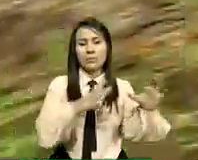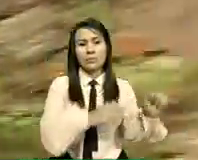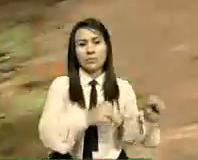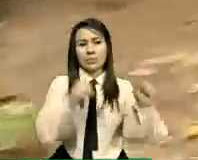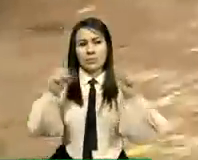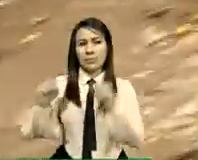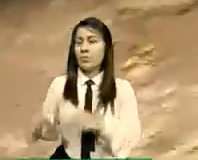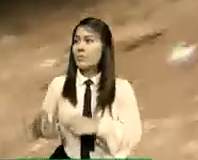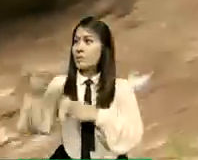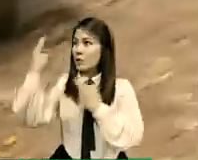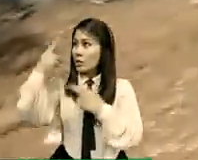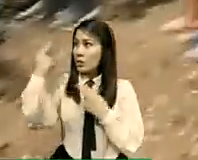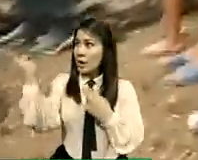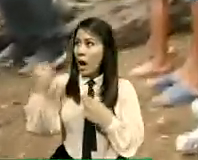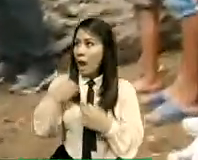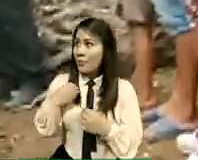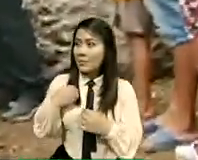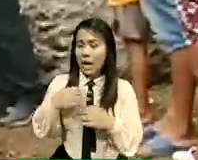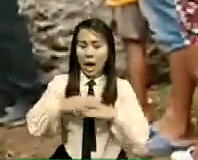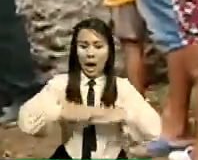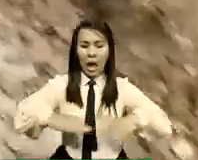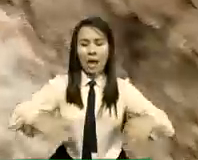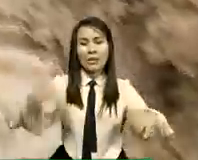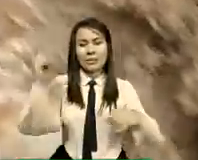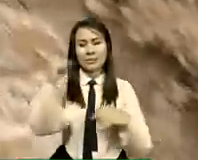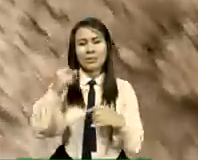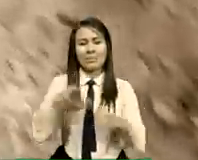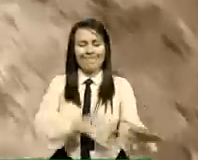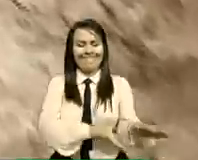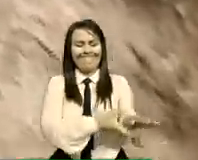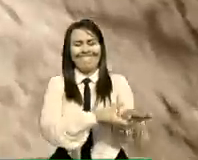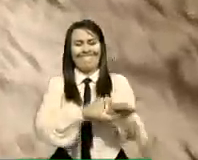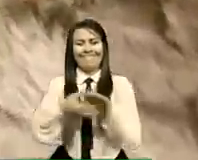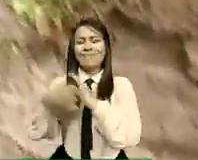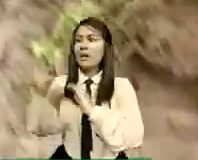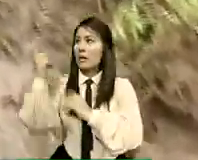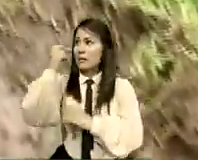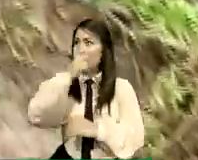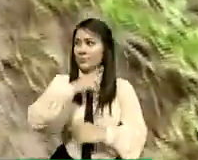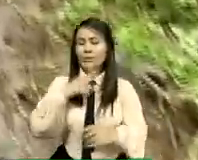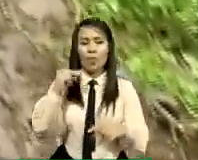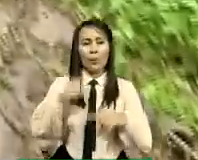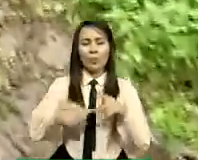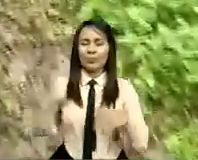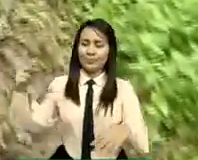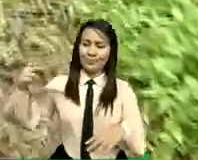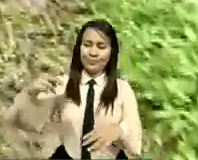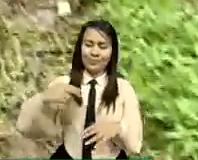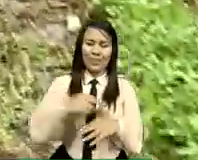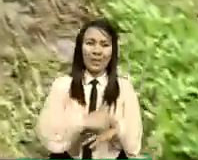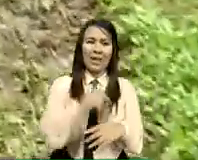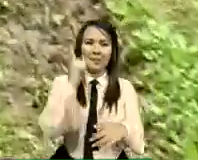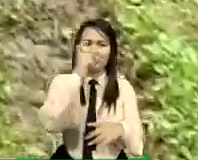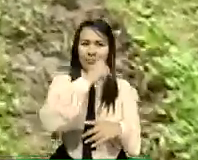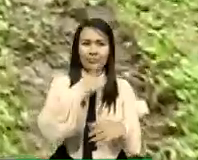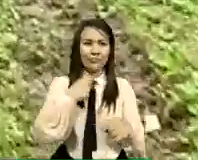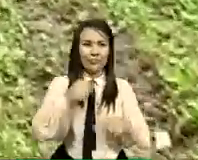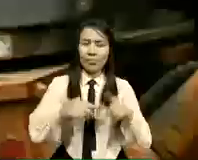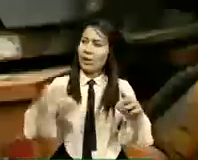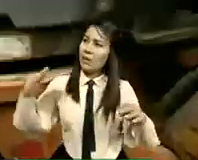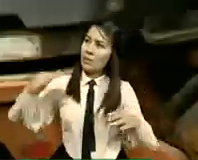la condición del terreno. Requerían una grúa, pero no pudo ingresar. Entramos con la máquina, pero rato a la hora